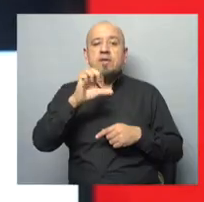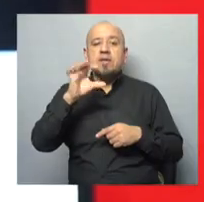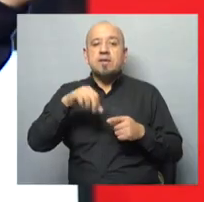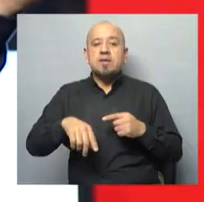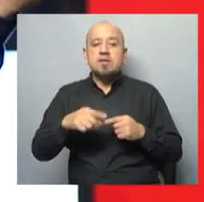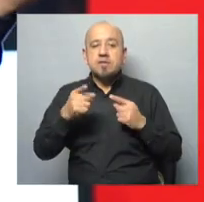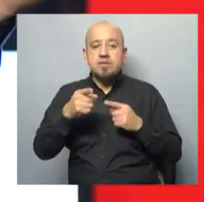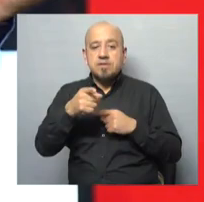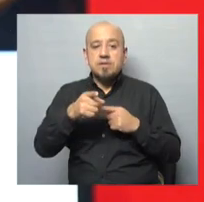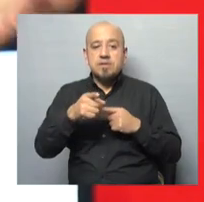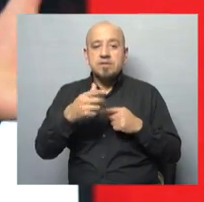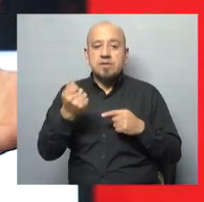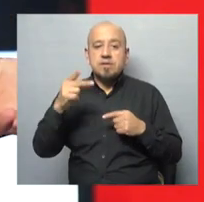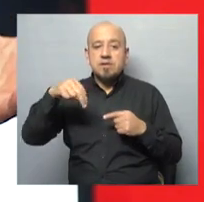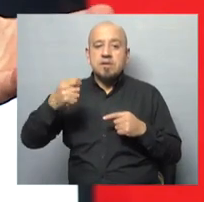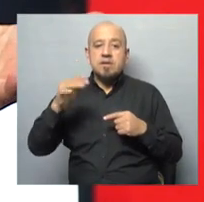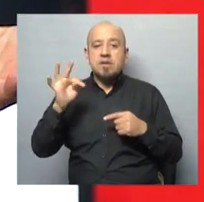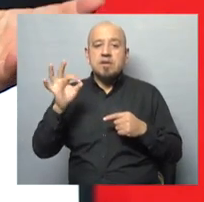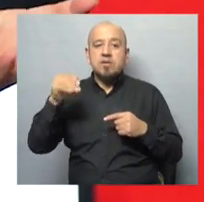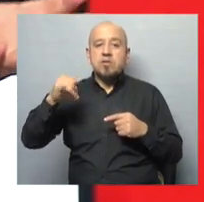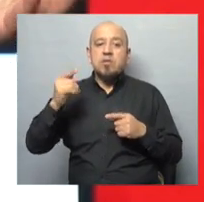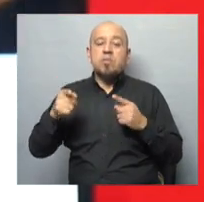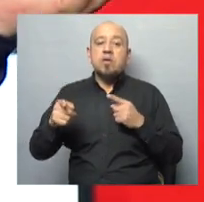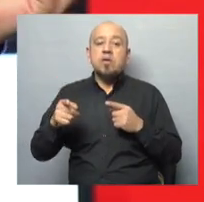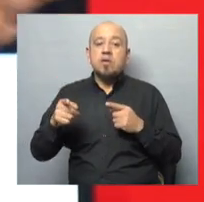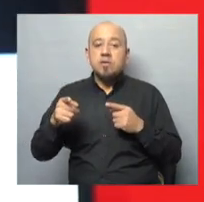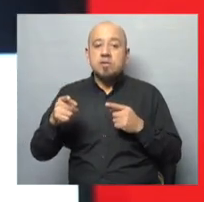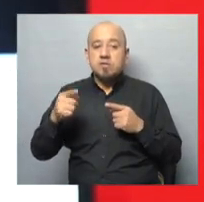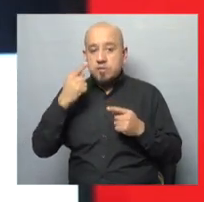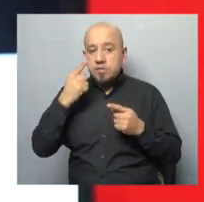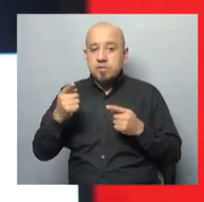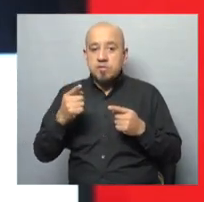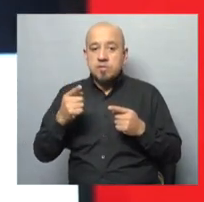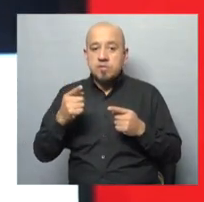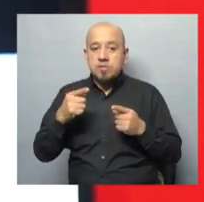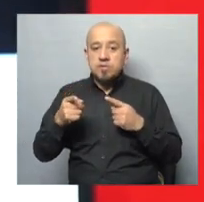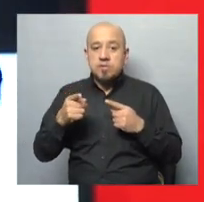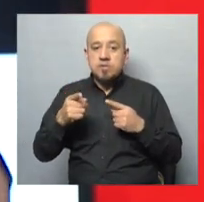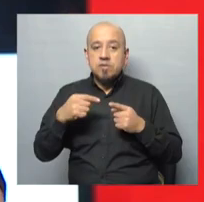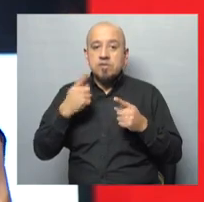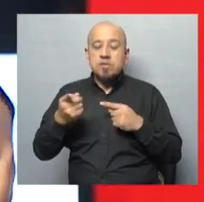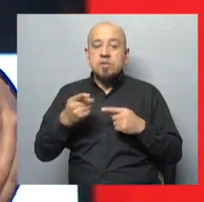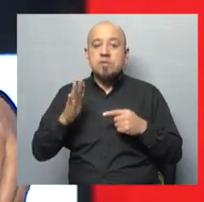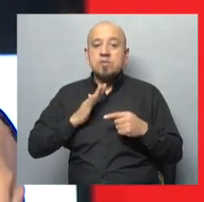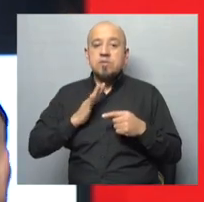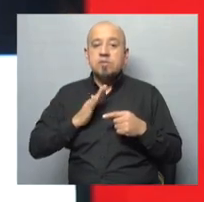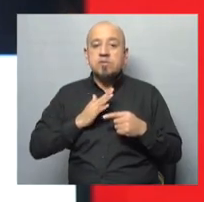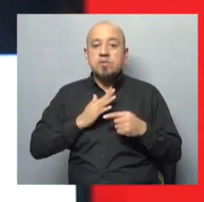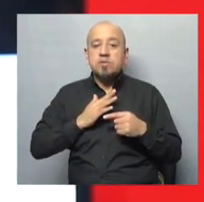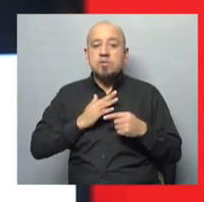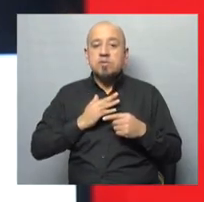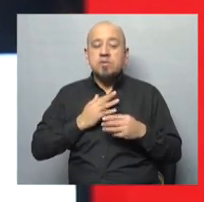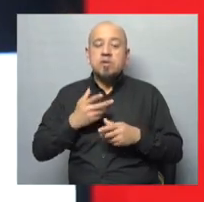haber la lección de anatomía y también iba a haber y llevaba le llevaba flores a las chicas y después iba a ver